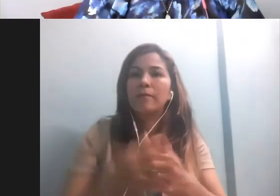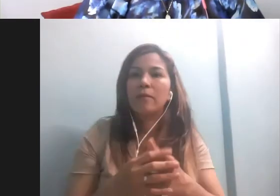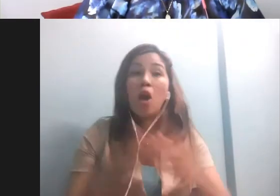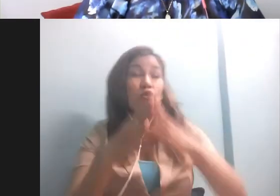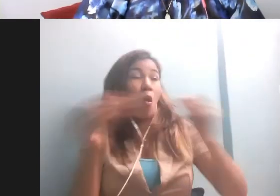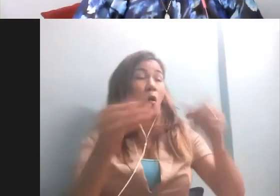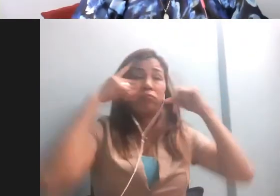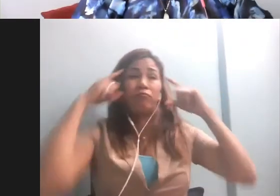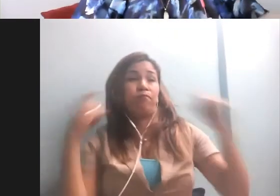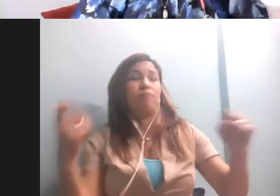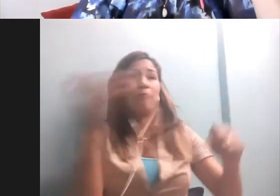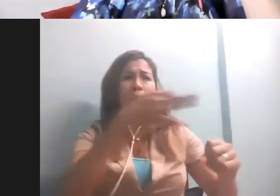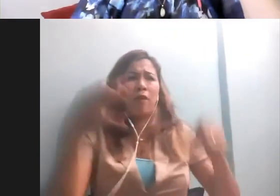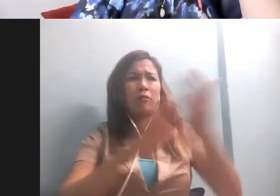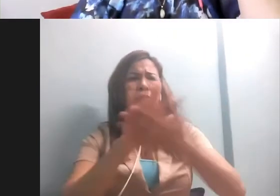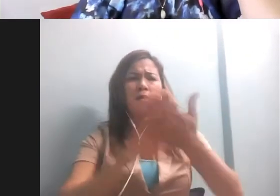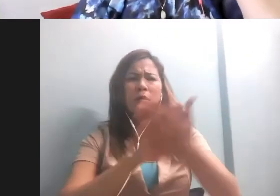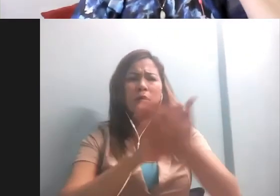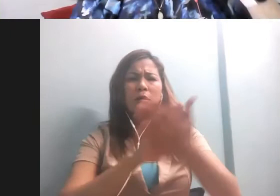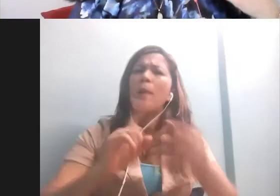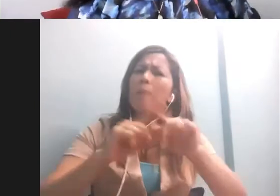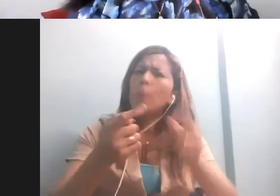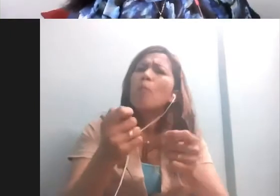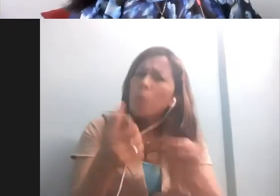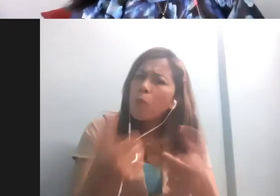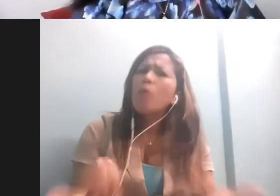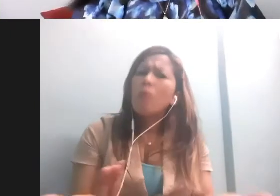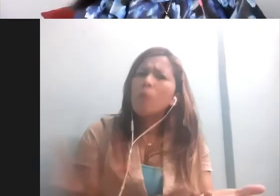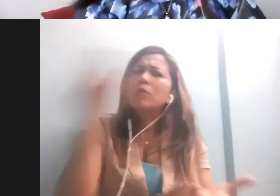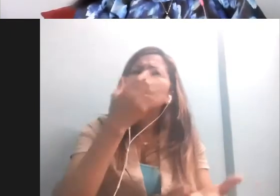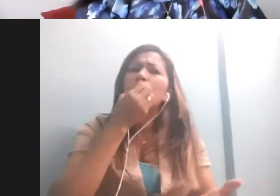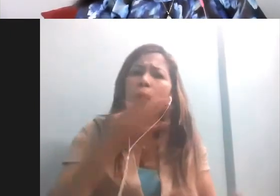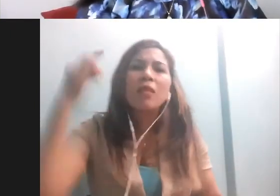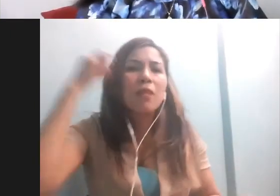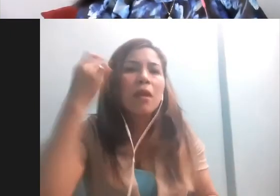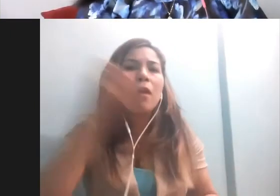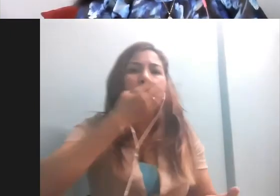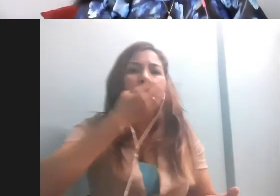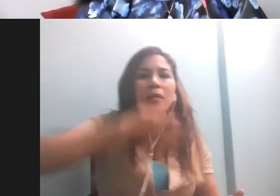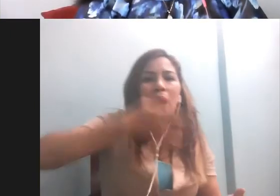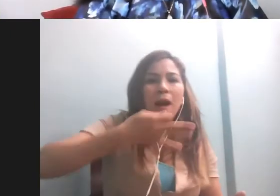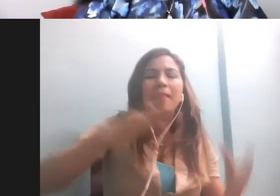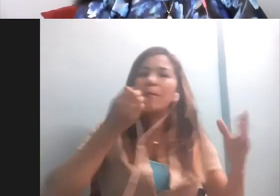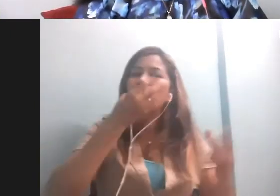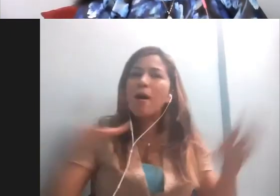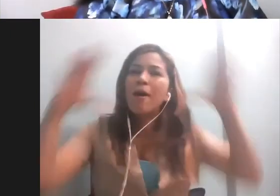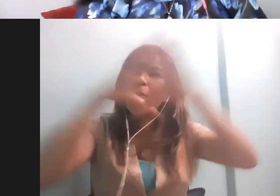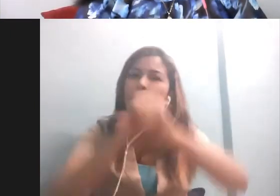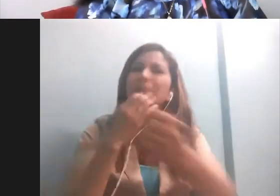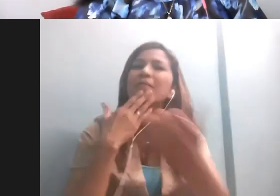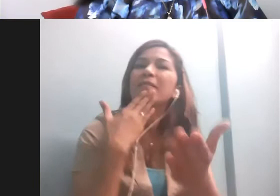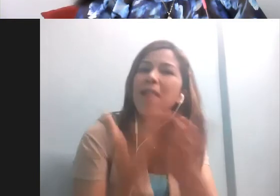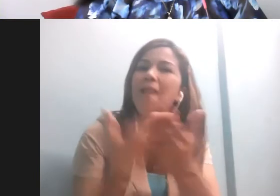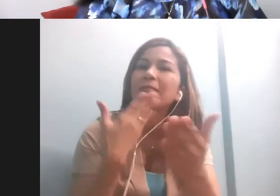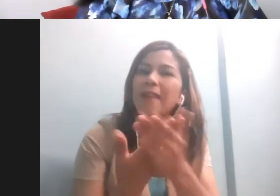letrados de los idiomas, de que todos aprendemos todos, pero un buenos días, un buenas tardes, un buenas noches, muchas gracias, aprender la seña, porque